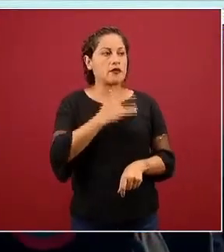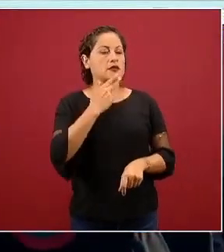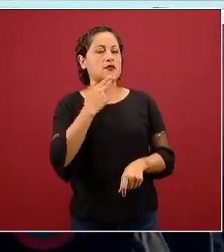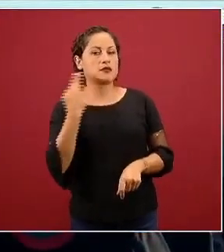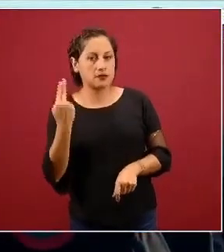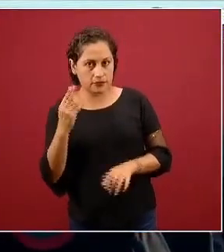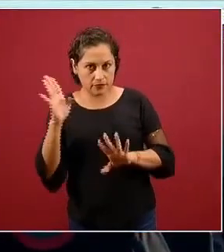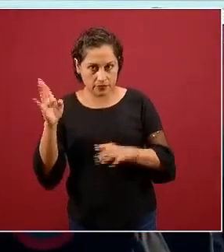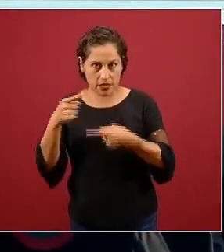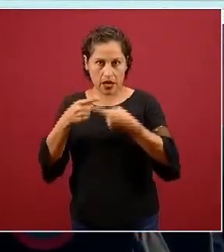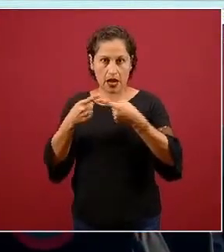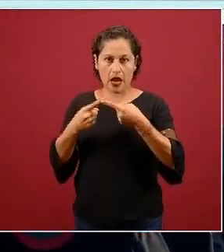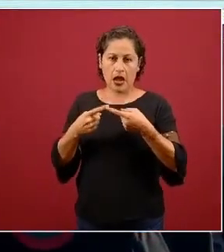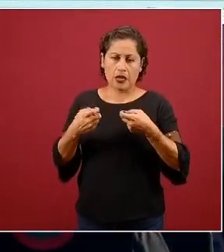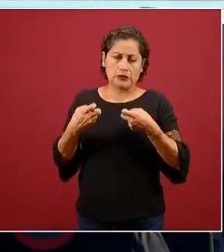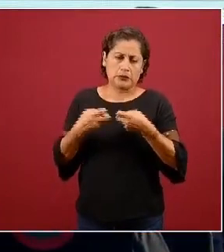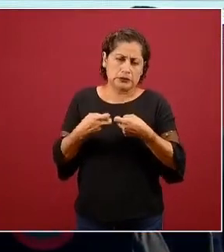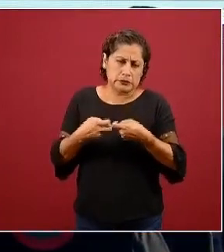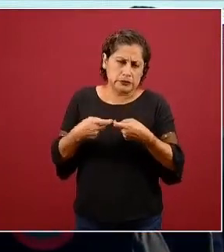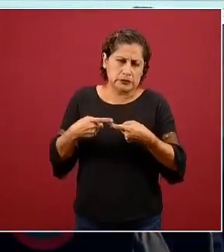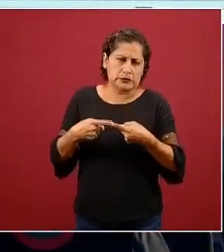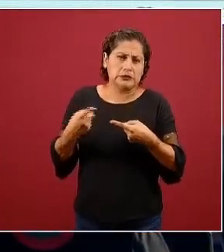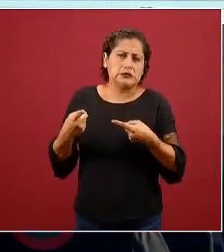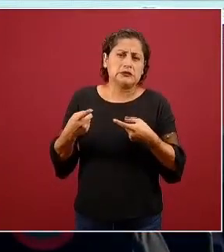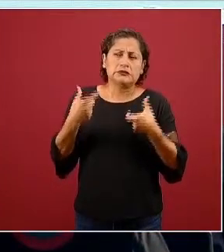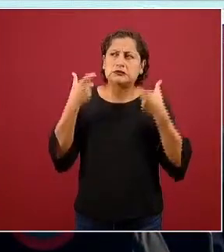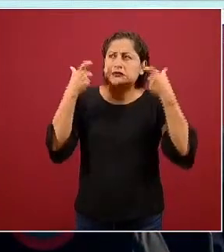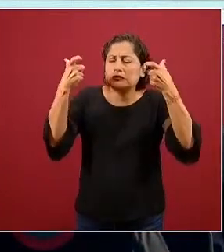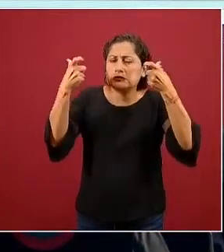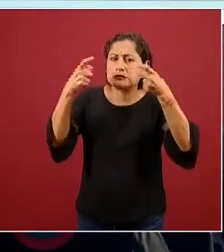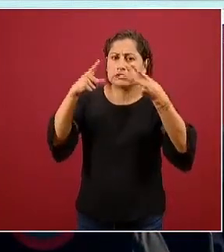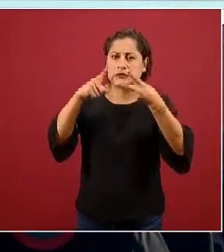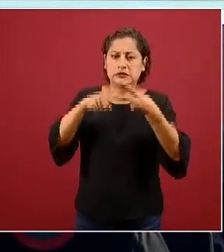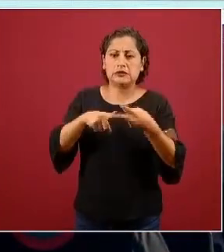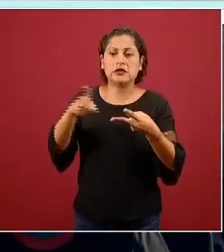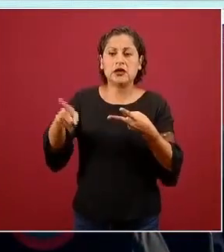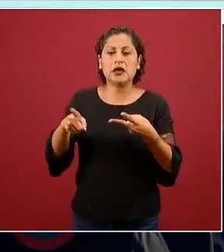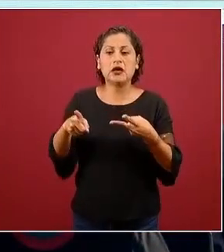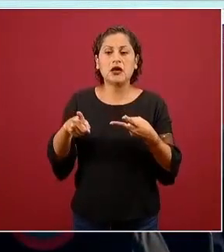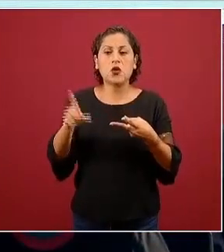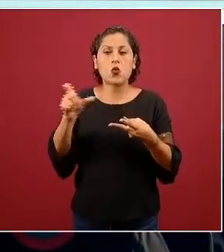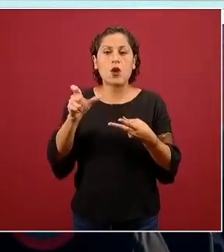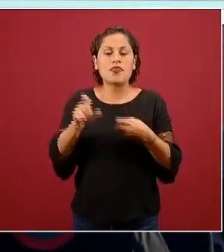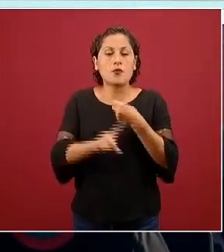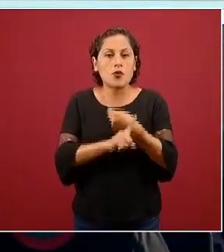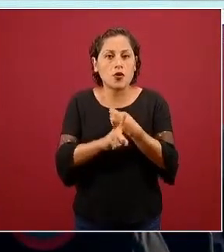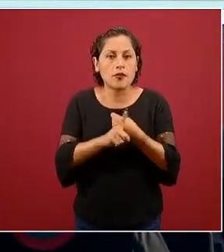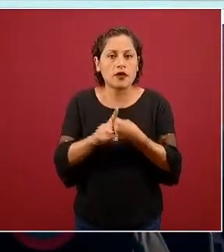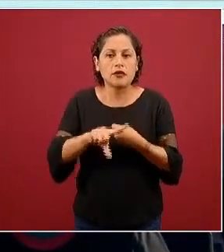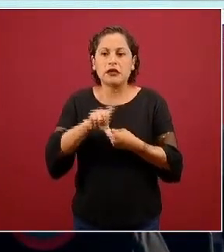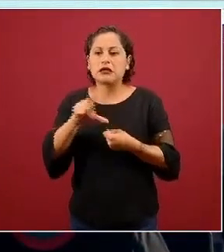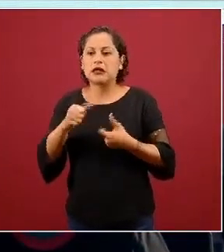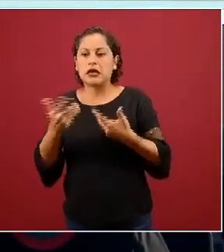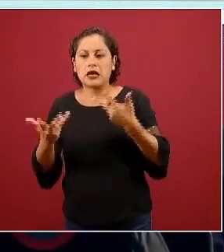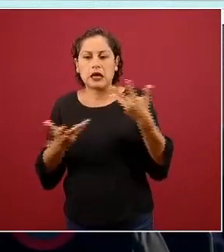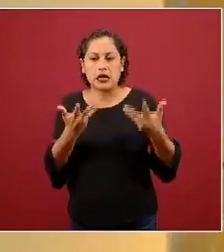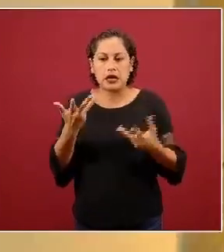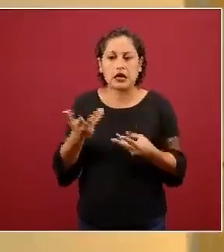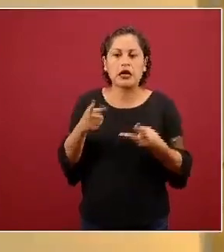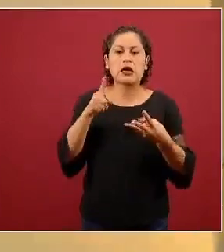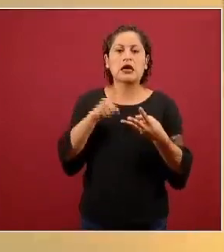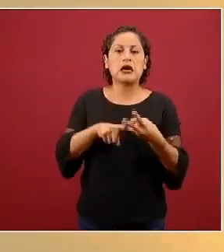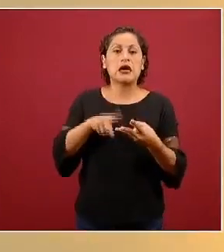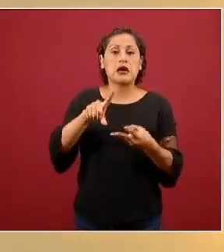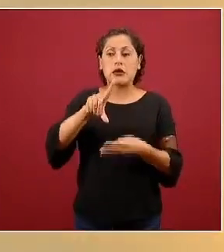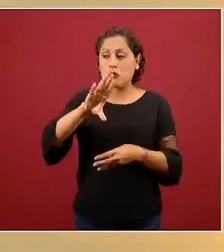de estrés agudo, trastorno de estrés postraumático, los trastornos de adaptación y el duelo pertenecen a una serie